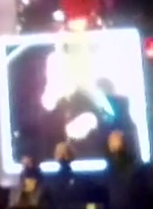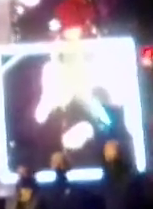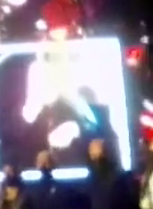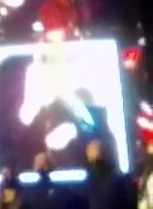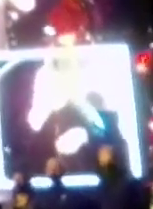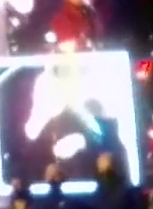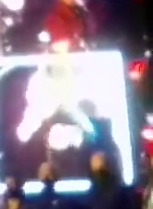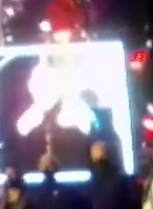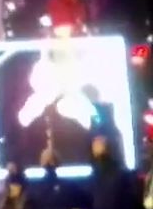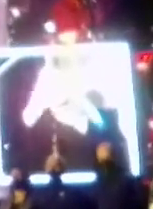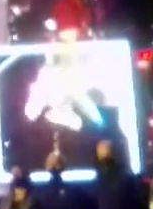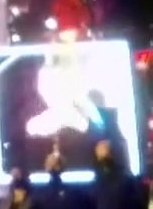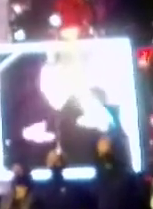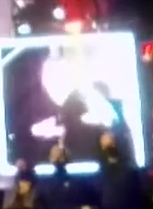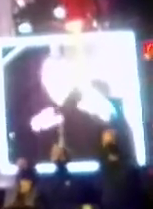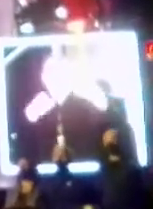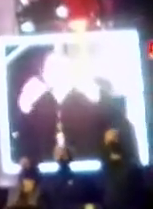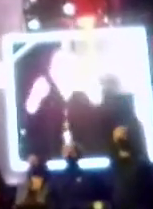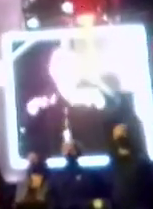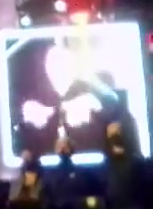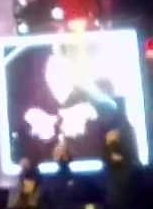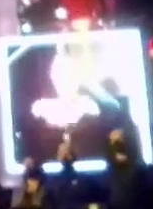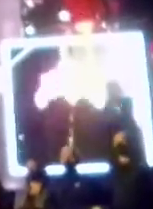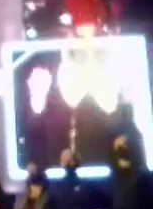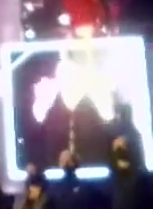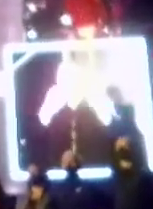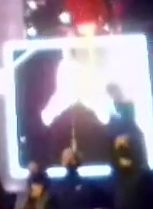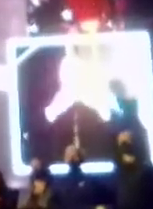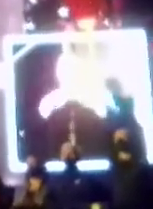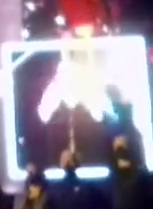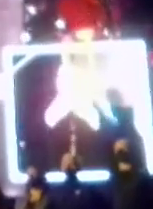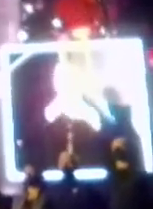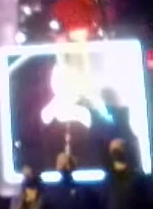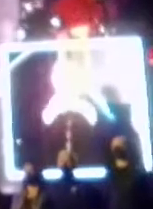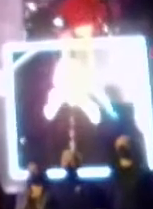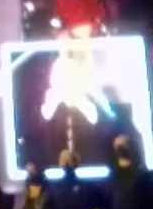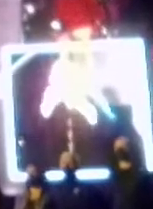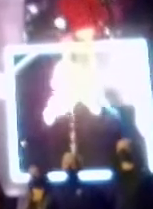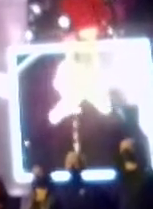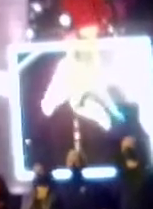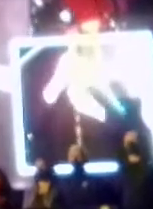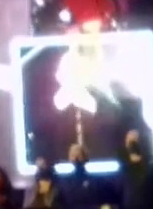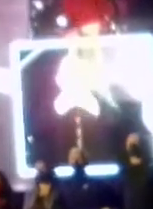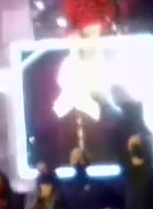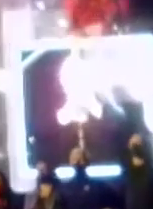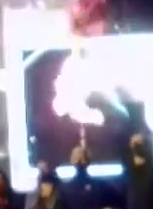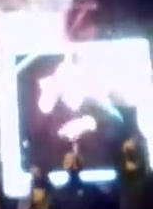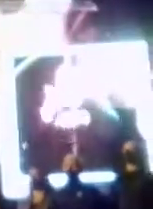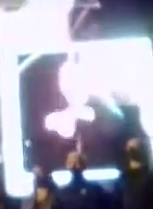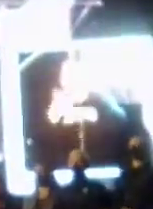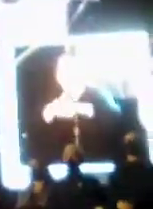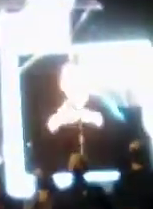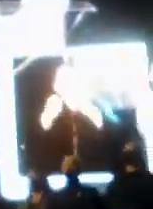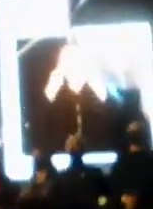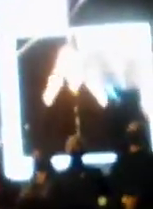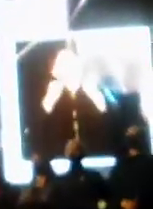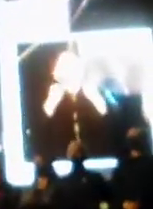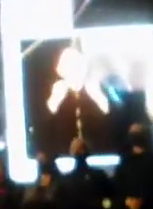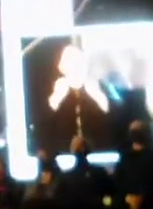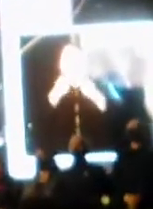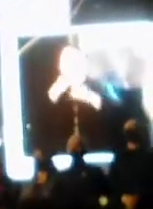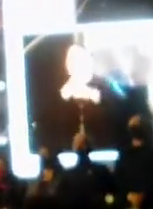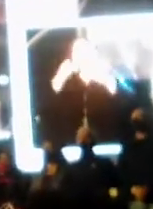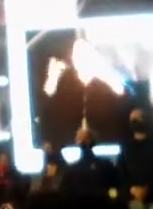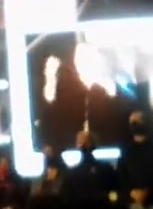El 8 de julio de 2021, la entrega de firmas se transformó en una gran fiesta democrática, donde miles de uruguayas y uruguayos salieron a la calle a celebrar que se